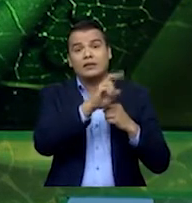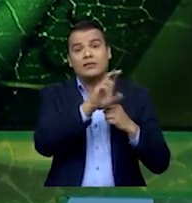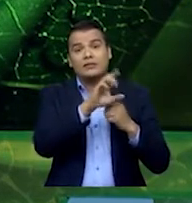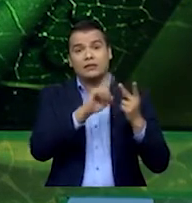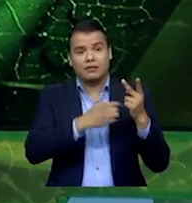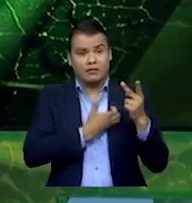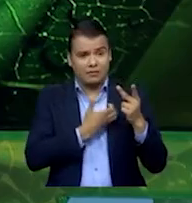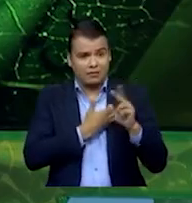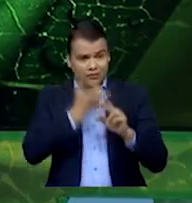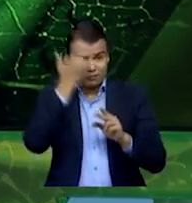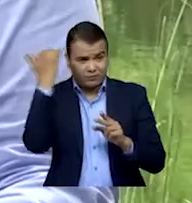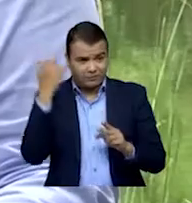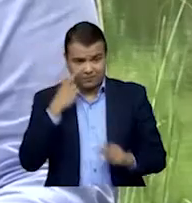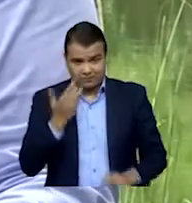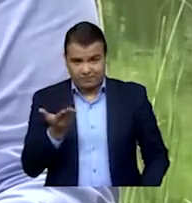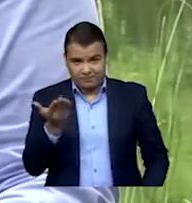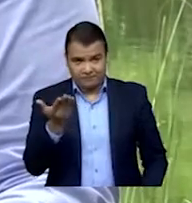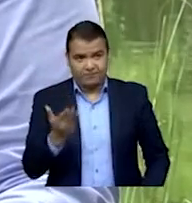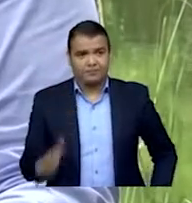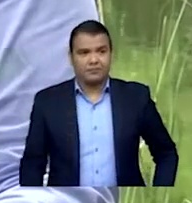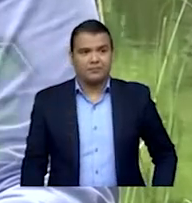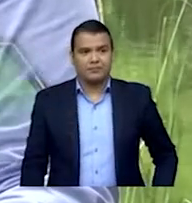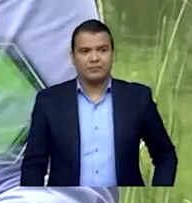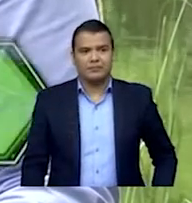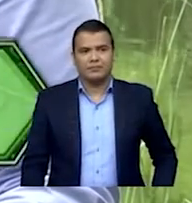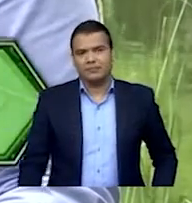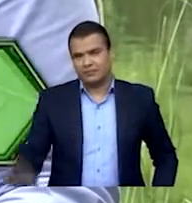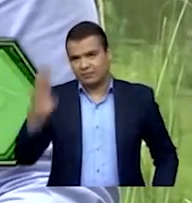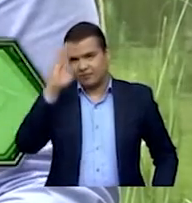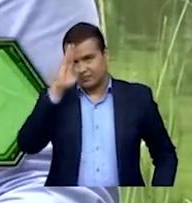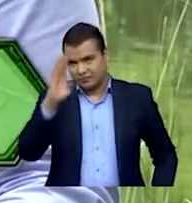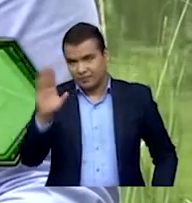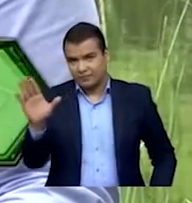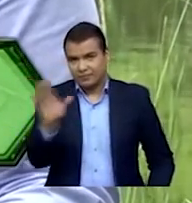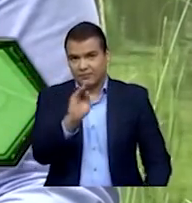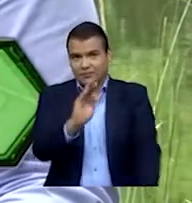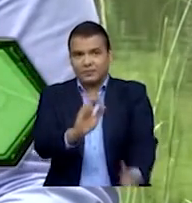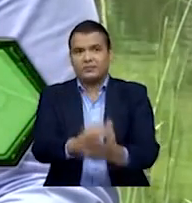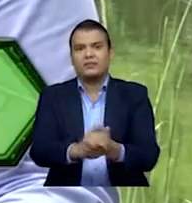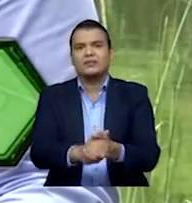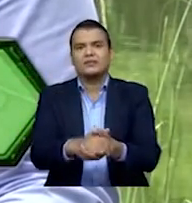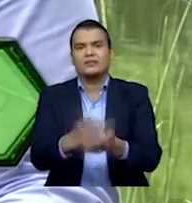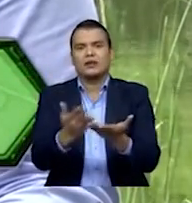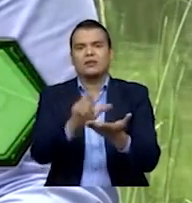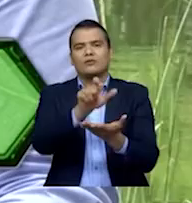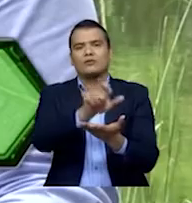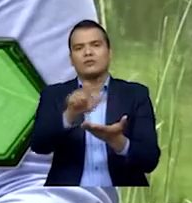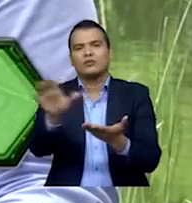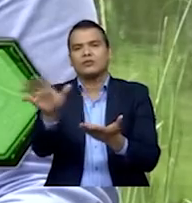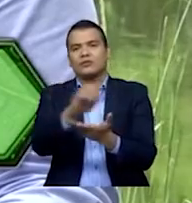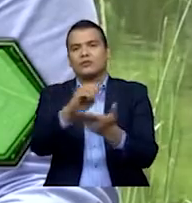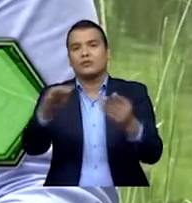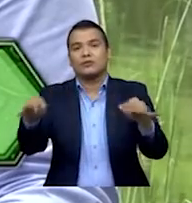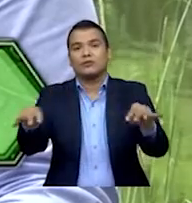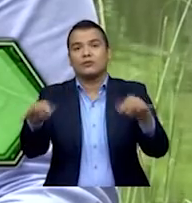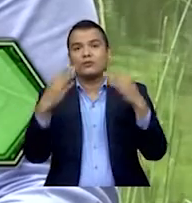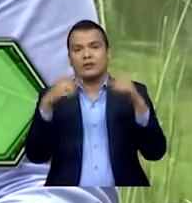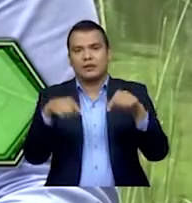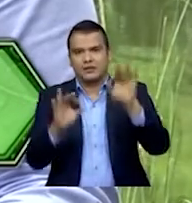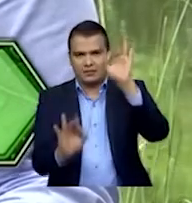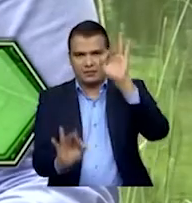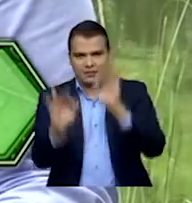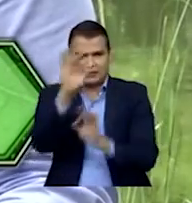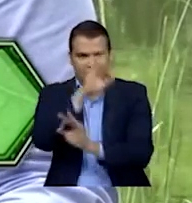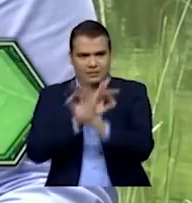sitio hola a liliana un saludo muy especial a usted y por supuesto a todos los televidentes de nuestro canal